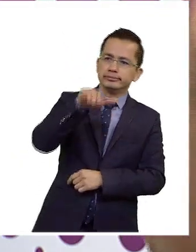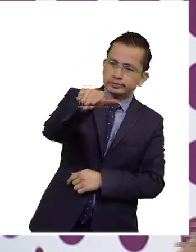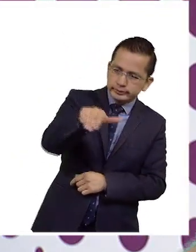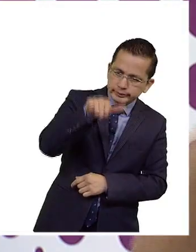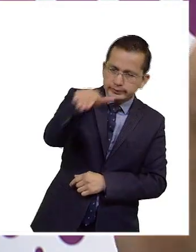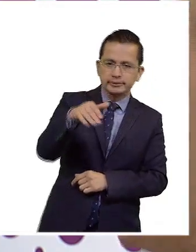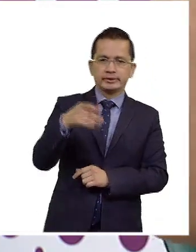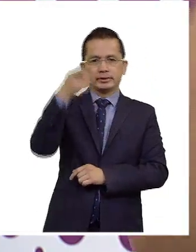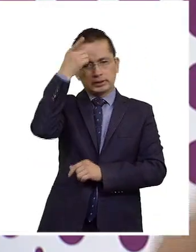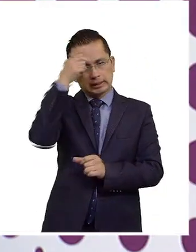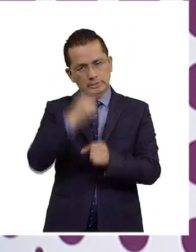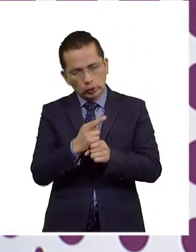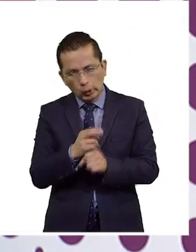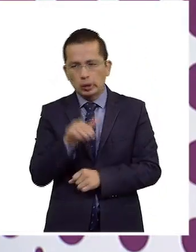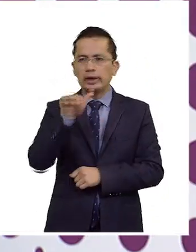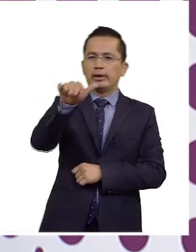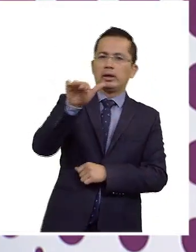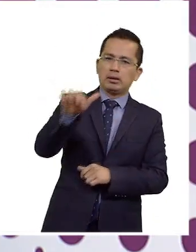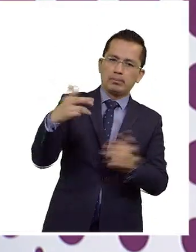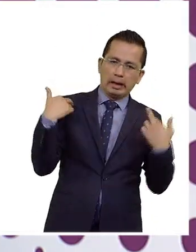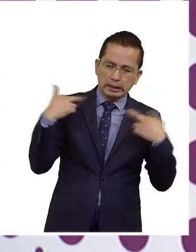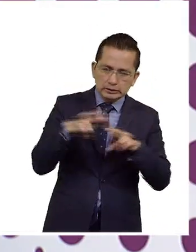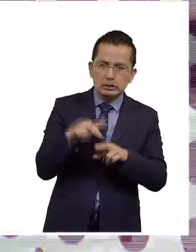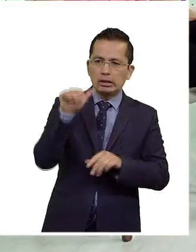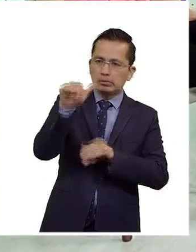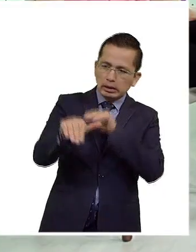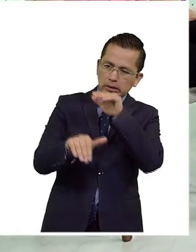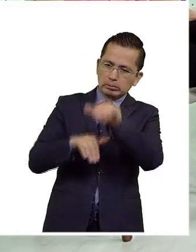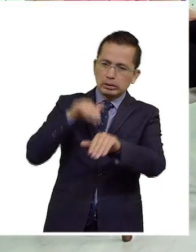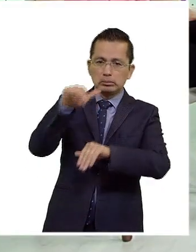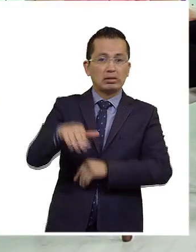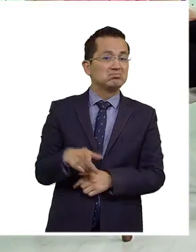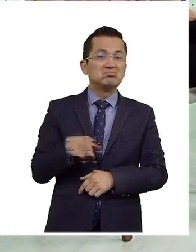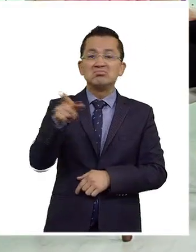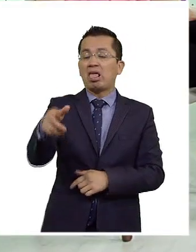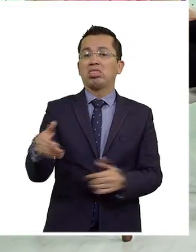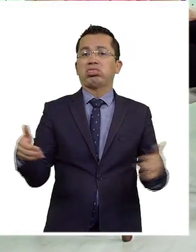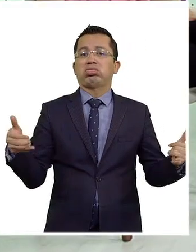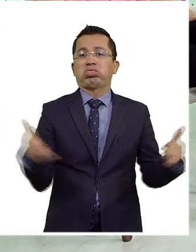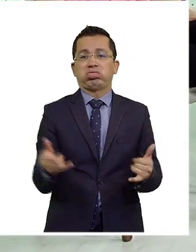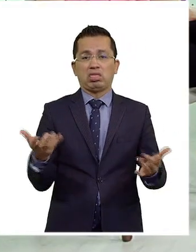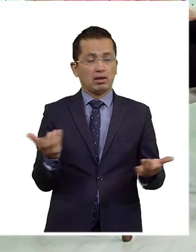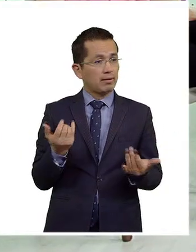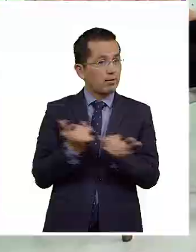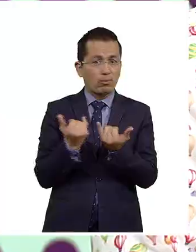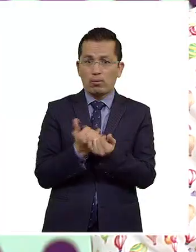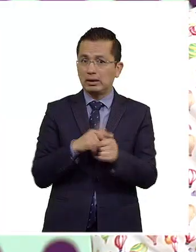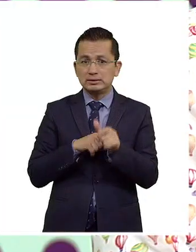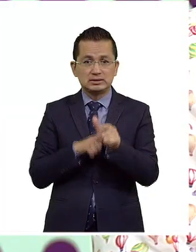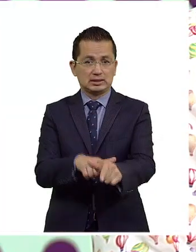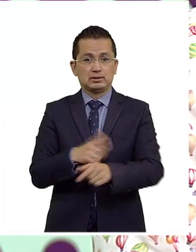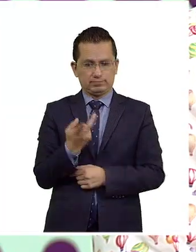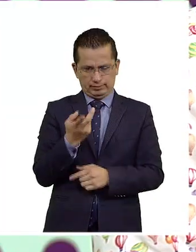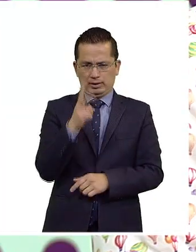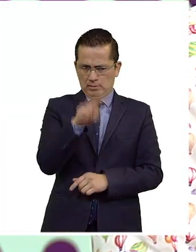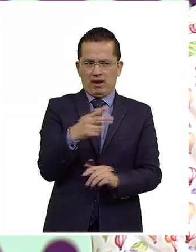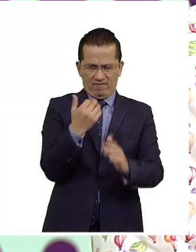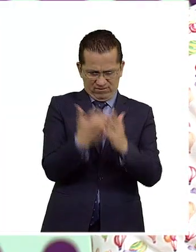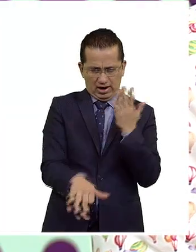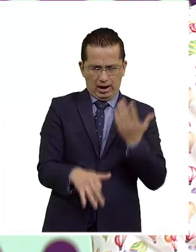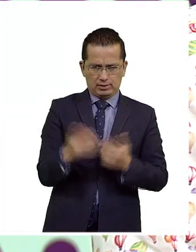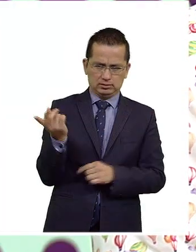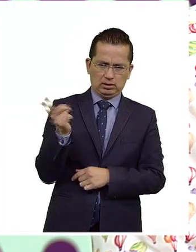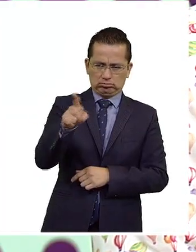director, así en la escalerita que tenga que ser, y no pasa nada, ¿no? Entonces, sí hace falta justamente esta sensibilización de parte